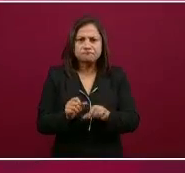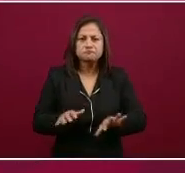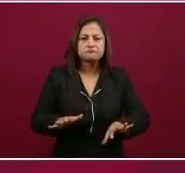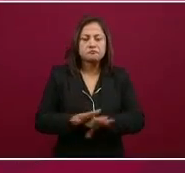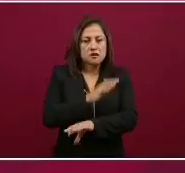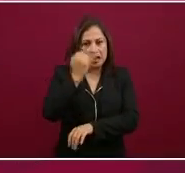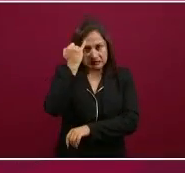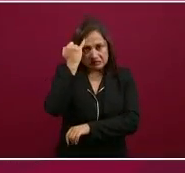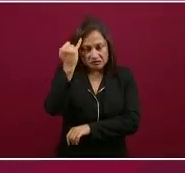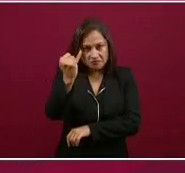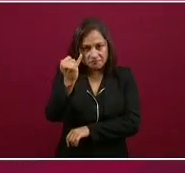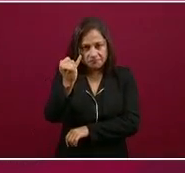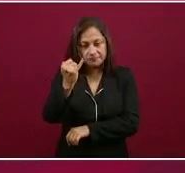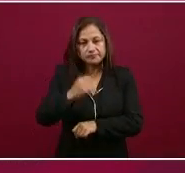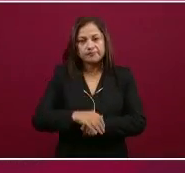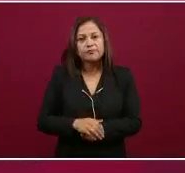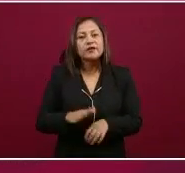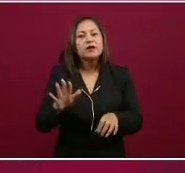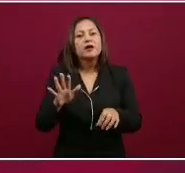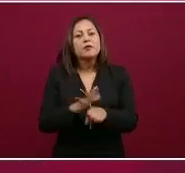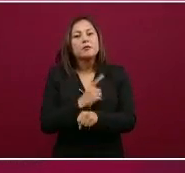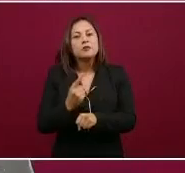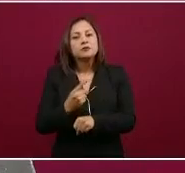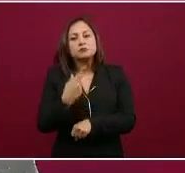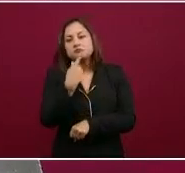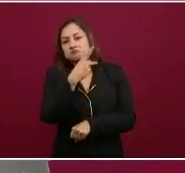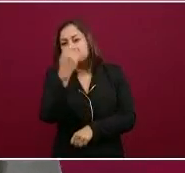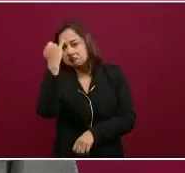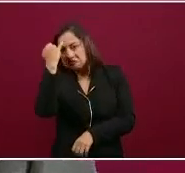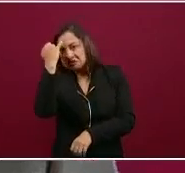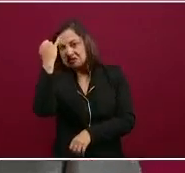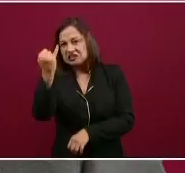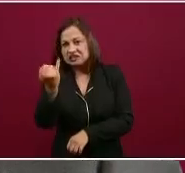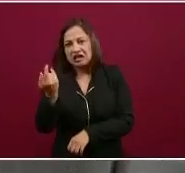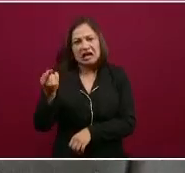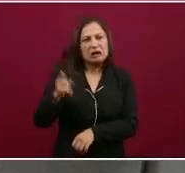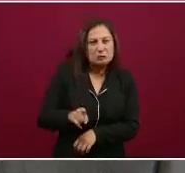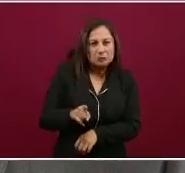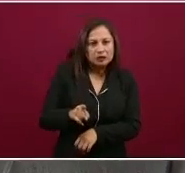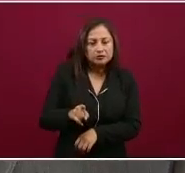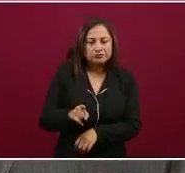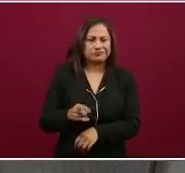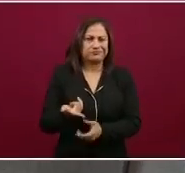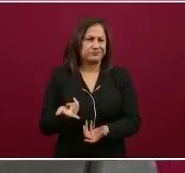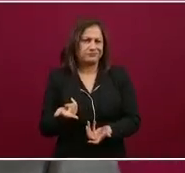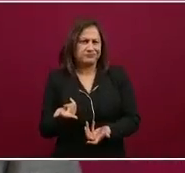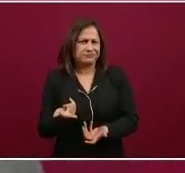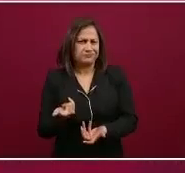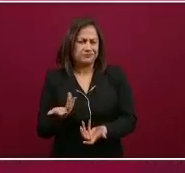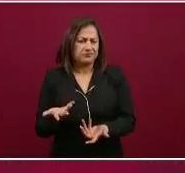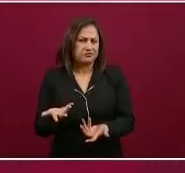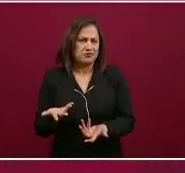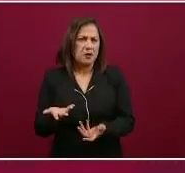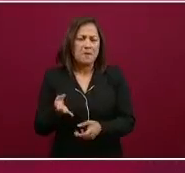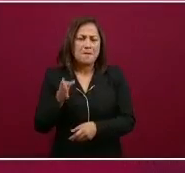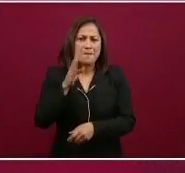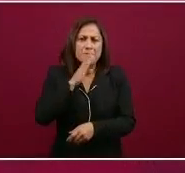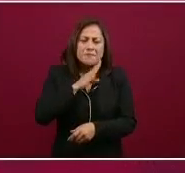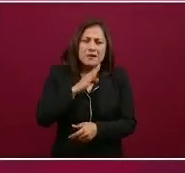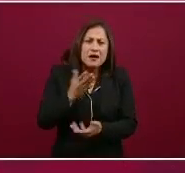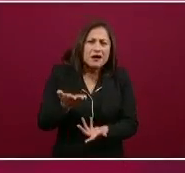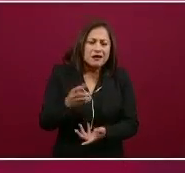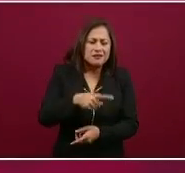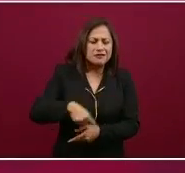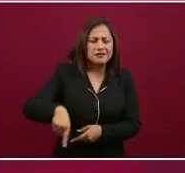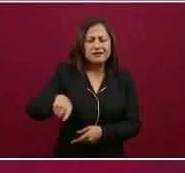estas medidas pues no convienen a los mexicanos,